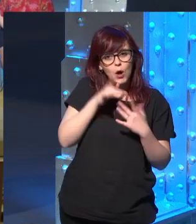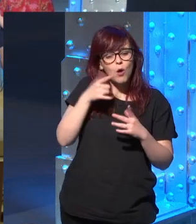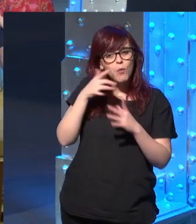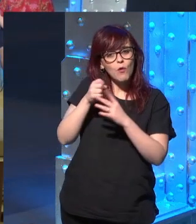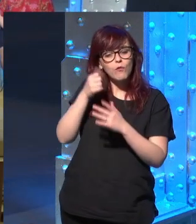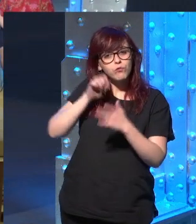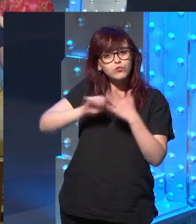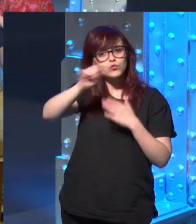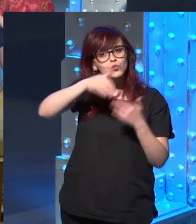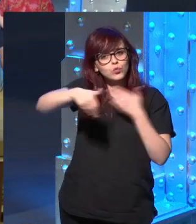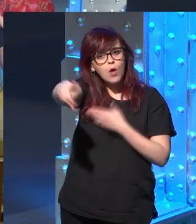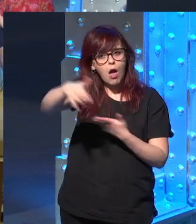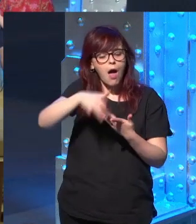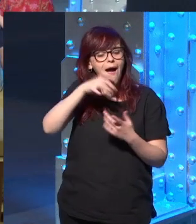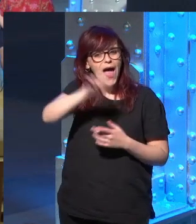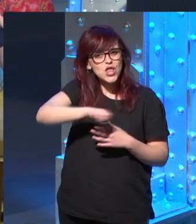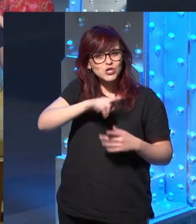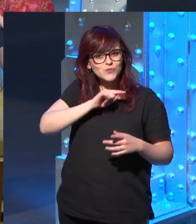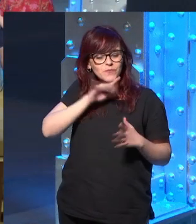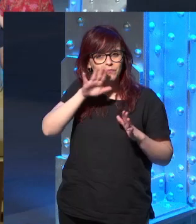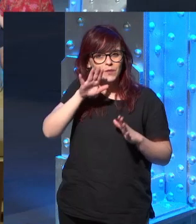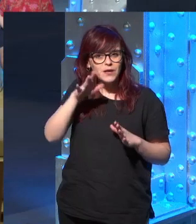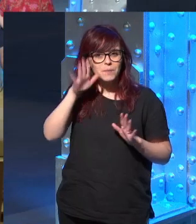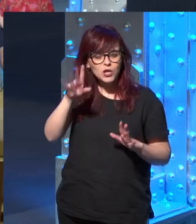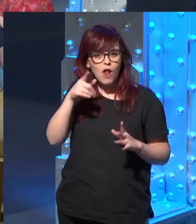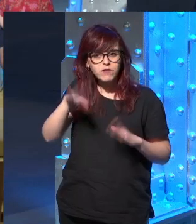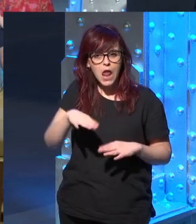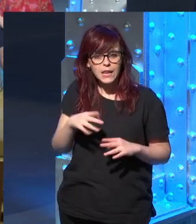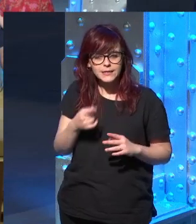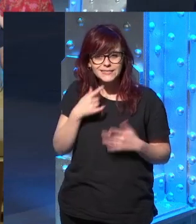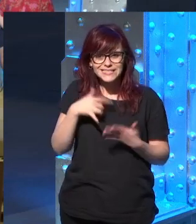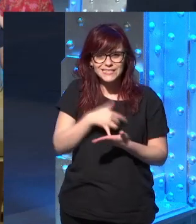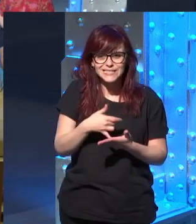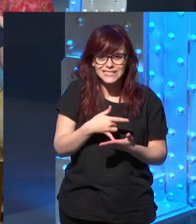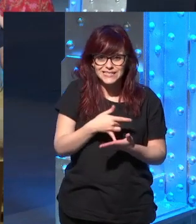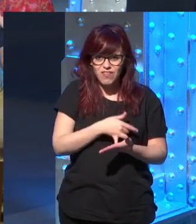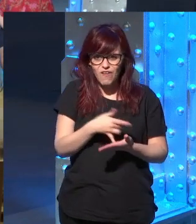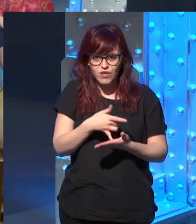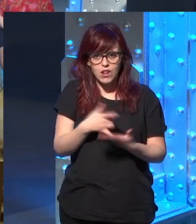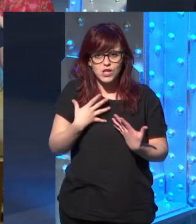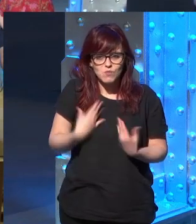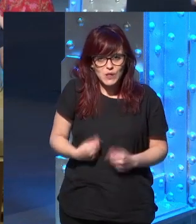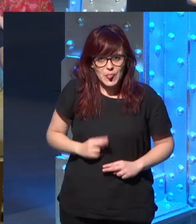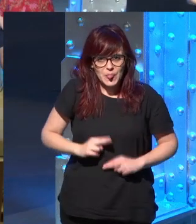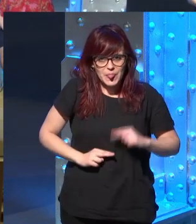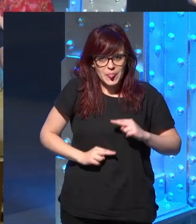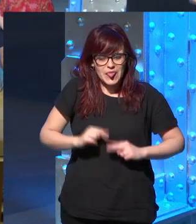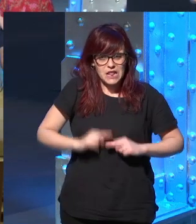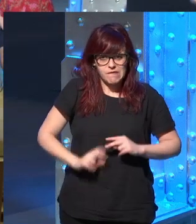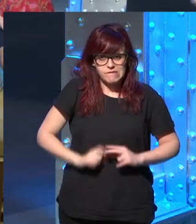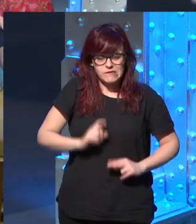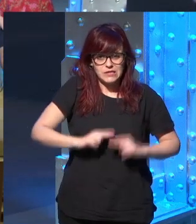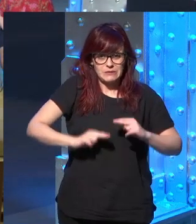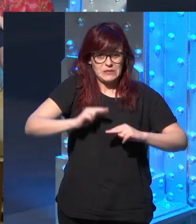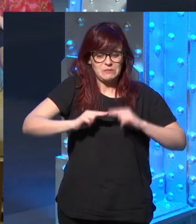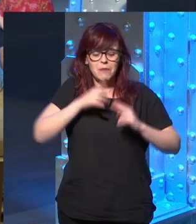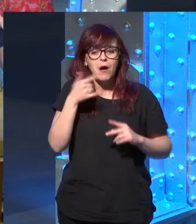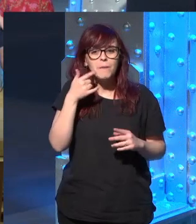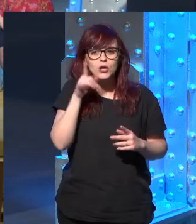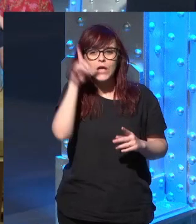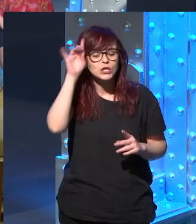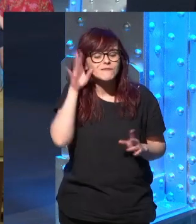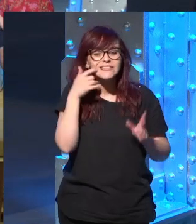se va construyendo una inseguridad o una neurosis que ya no sabes si eres tú la que lo está percibiendo, un tono negativo